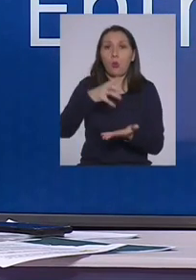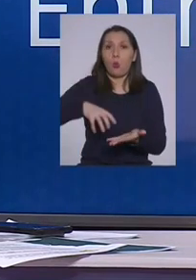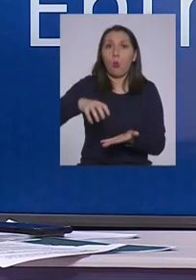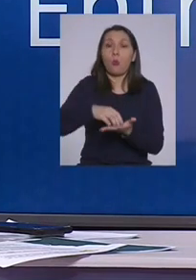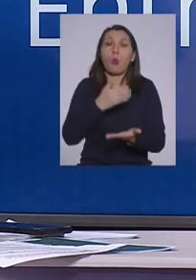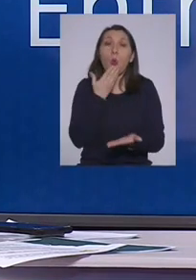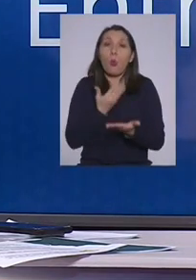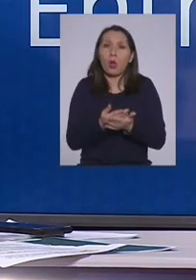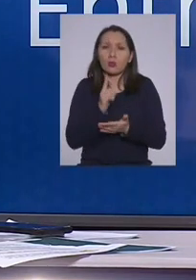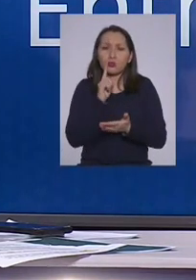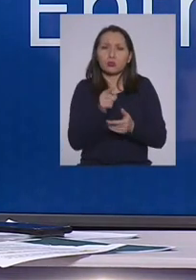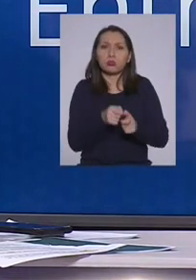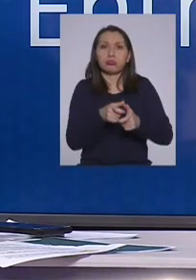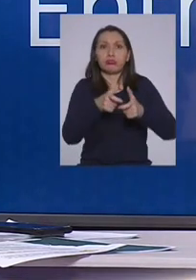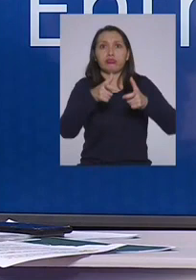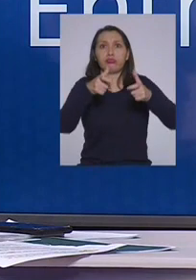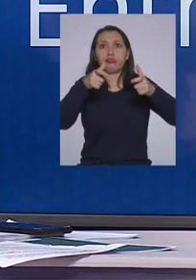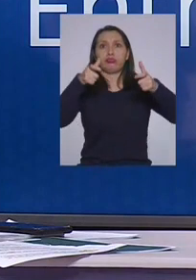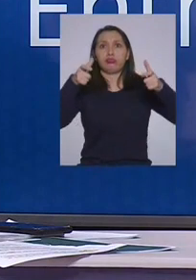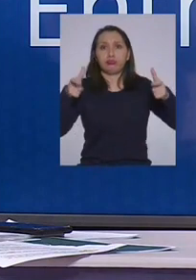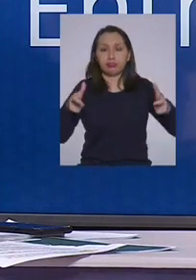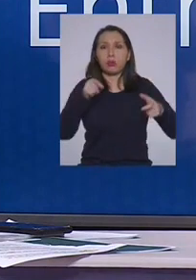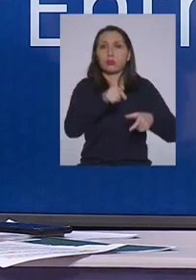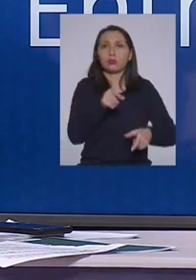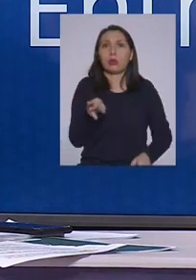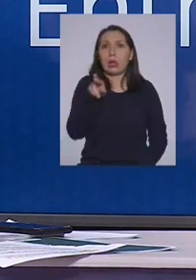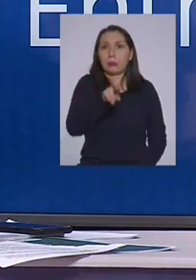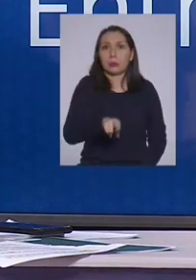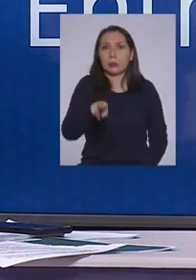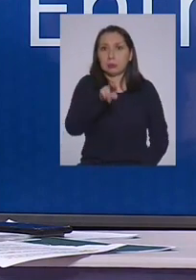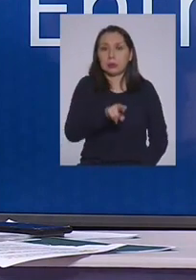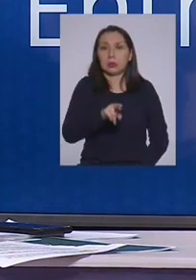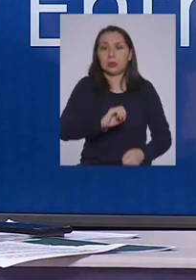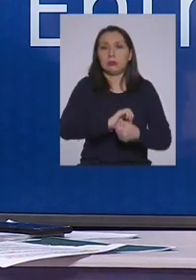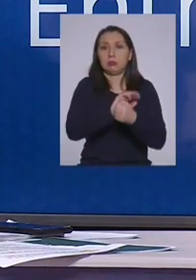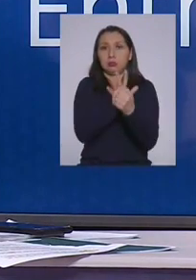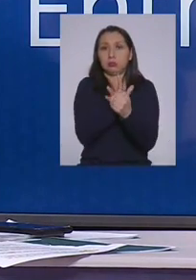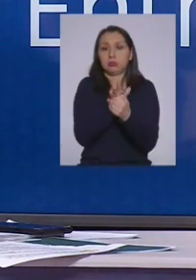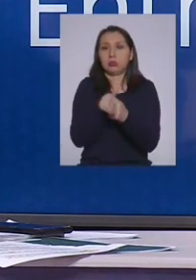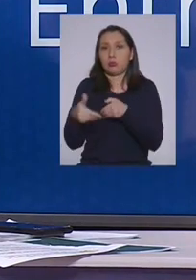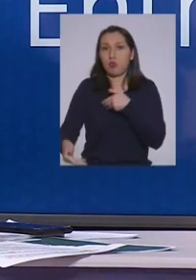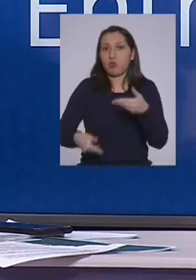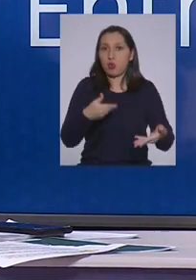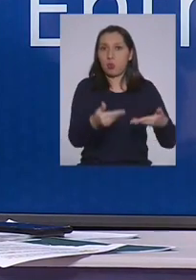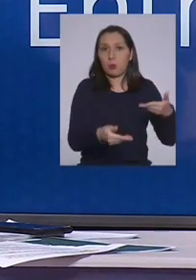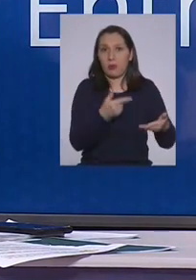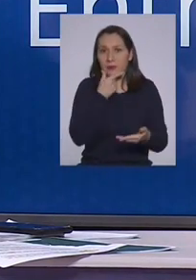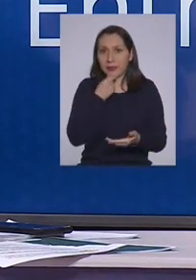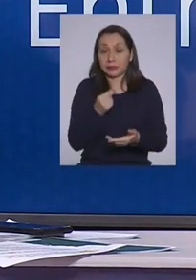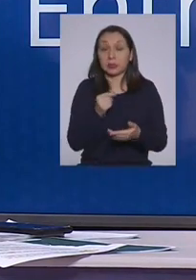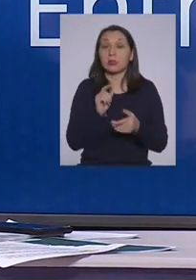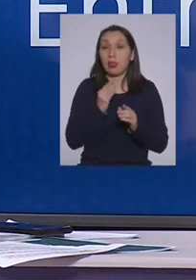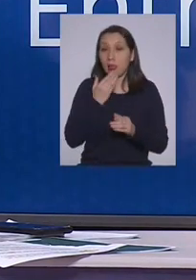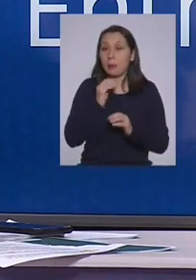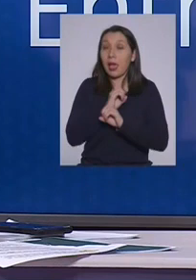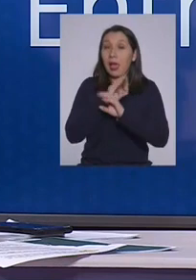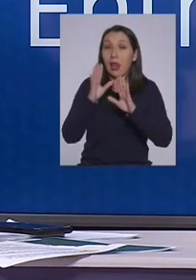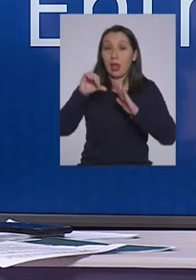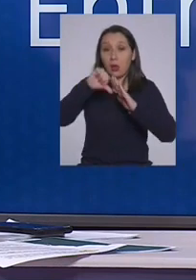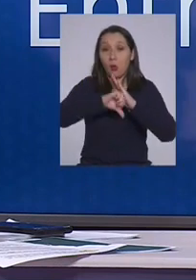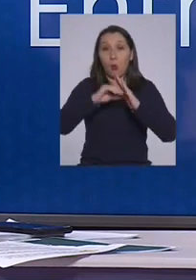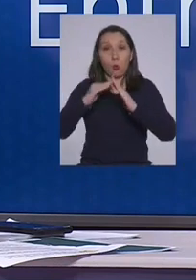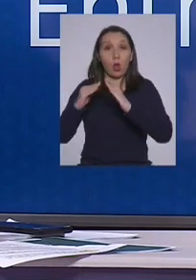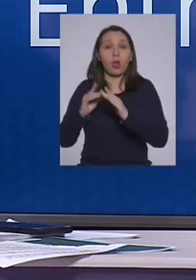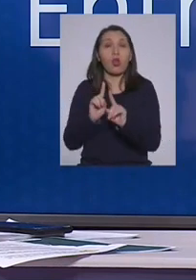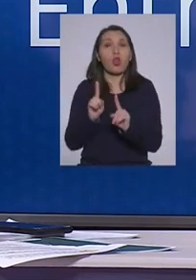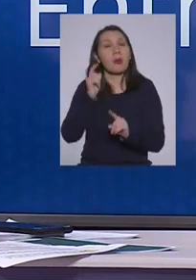comuna cuando presenta un alto tasa de incidencia de casos activos. Y en base a eso también tenemos que tener claro que las cuarentenas no